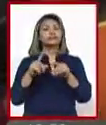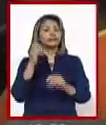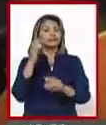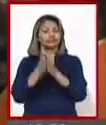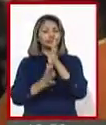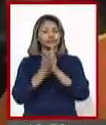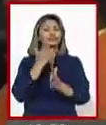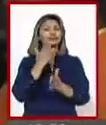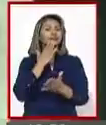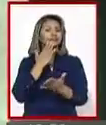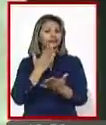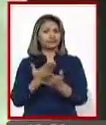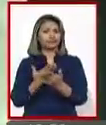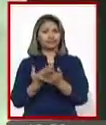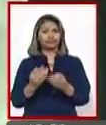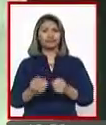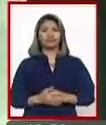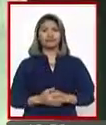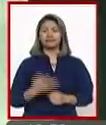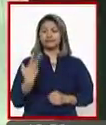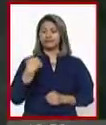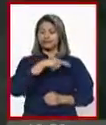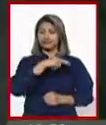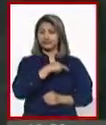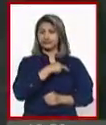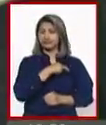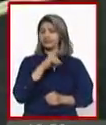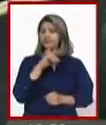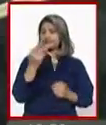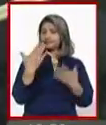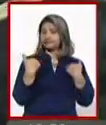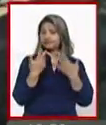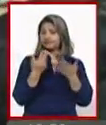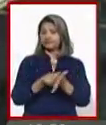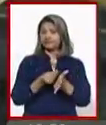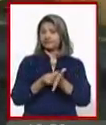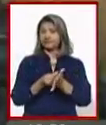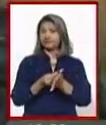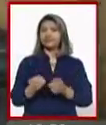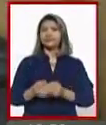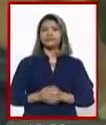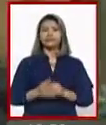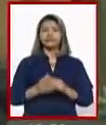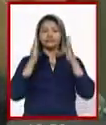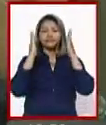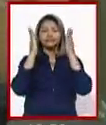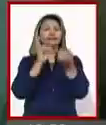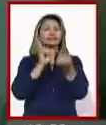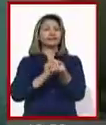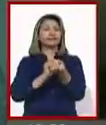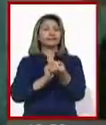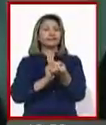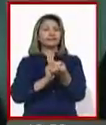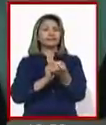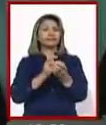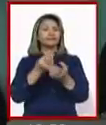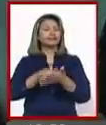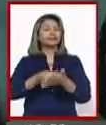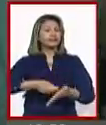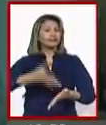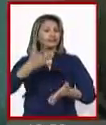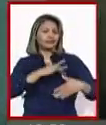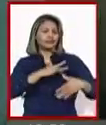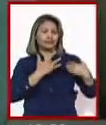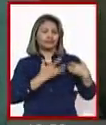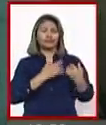gratuita? Bien, para nosotros que a veces no tenemos, ¿no? Para hacernos ver con un médico, porque el cardiólogo es caro.